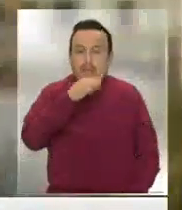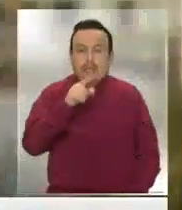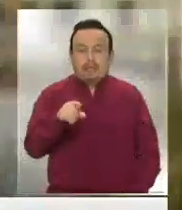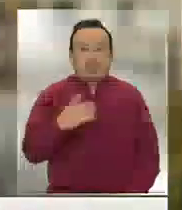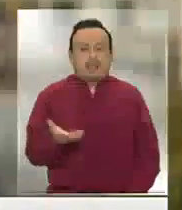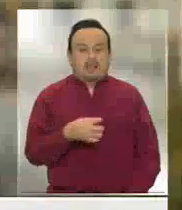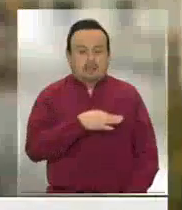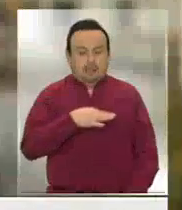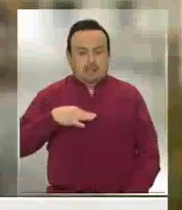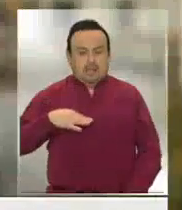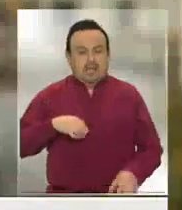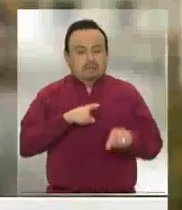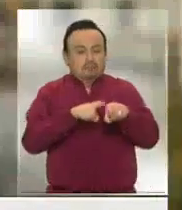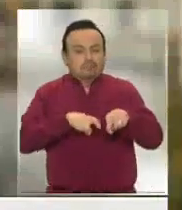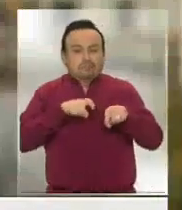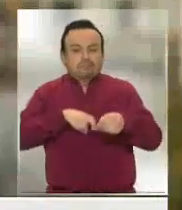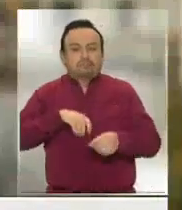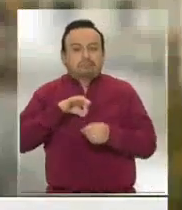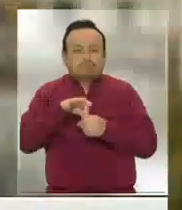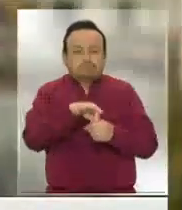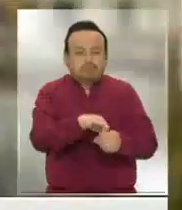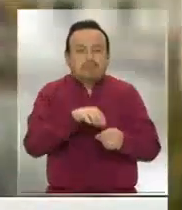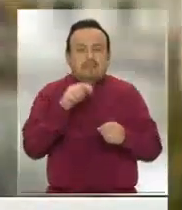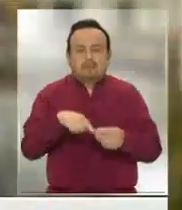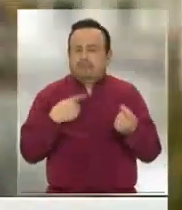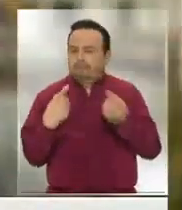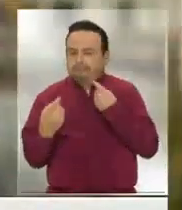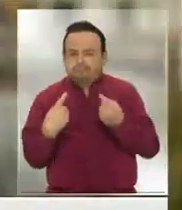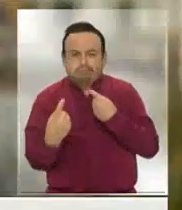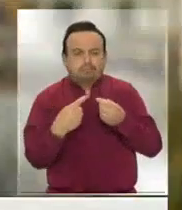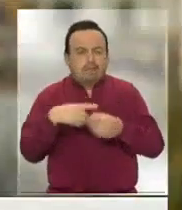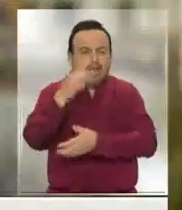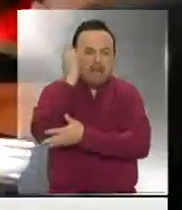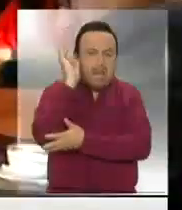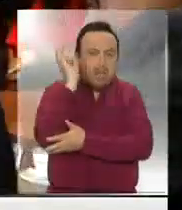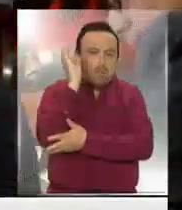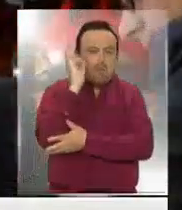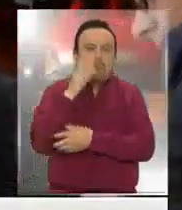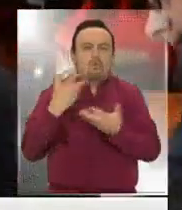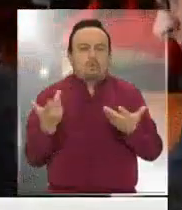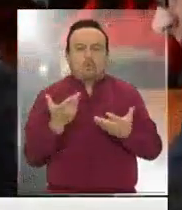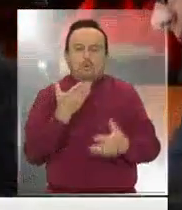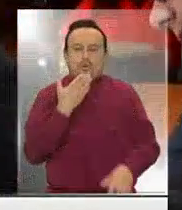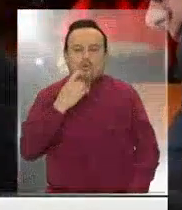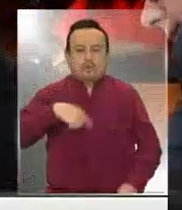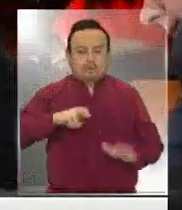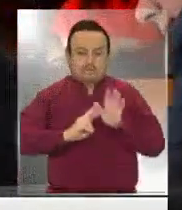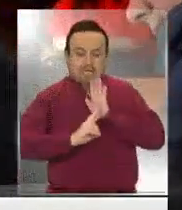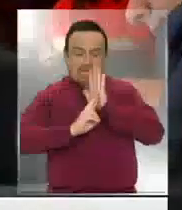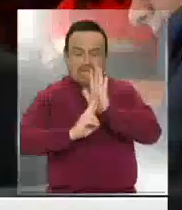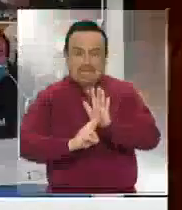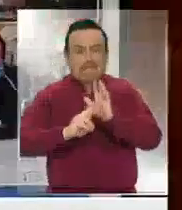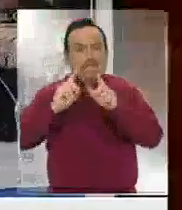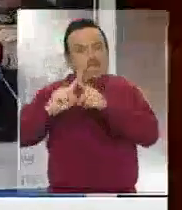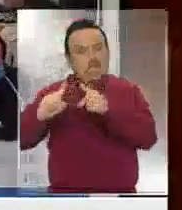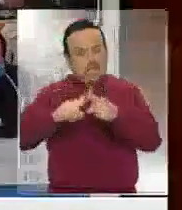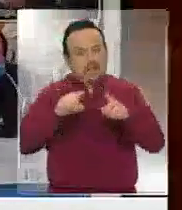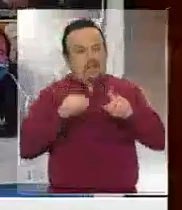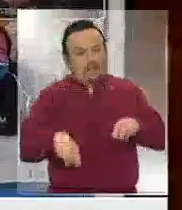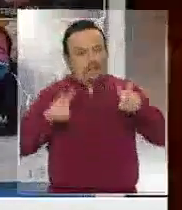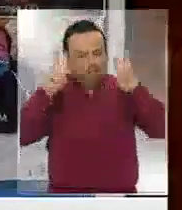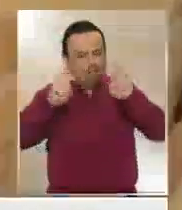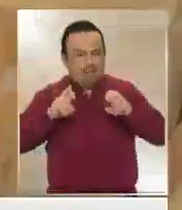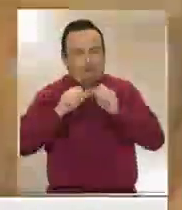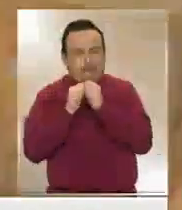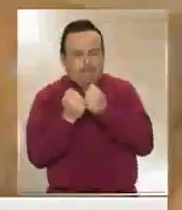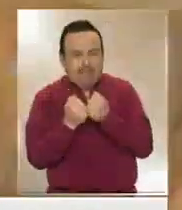del titular de Agricultura tras extensas reuniones con distintas carteras e incluso representantes de rubros relacionados con